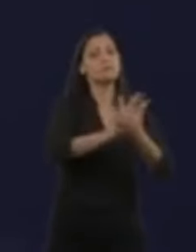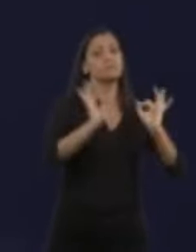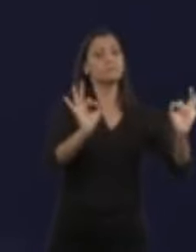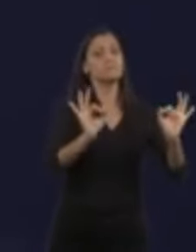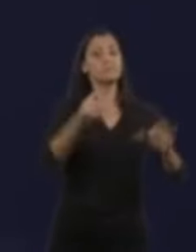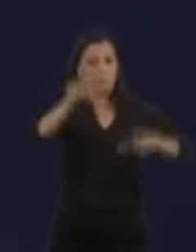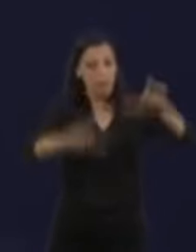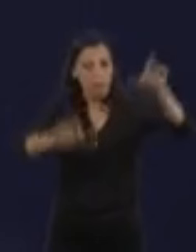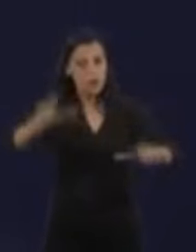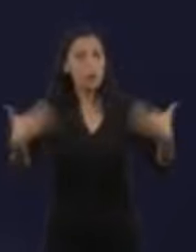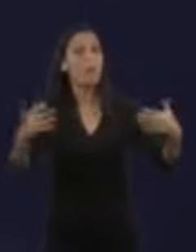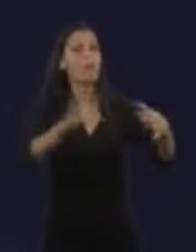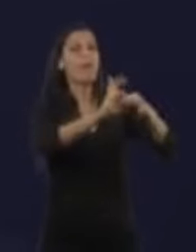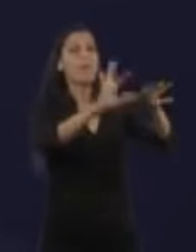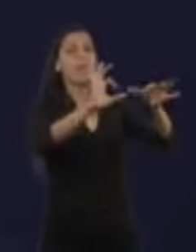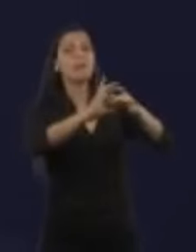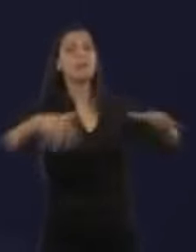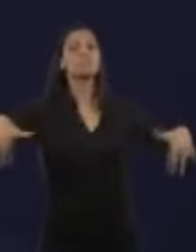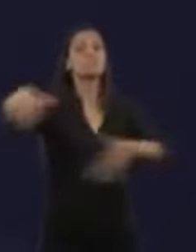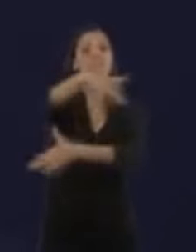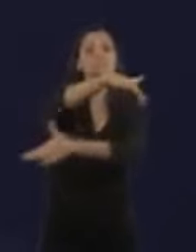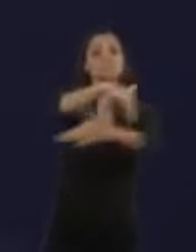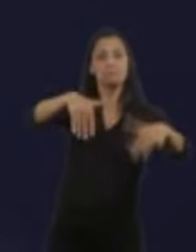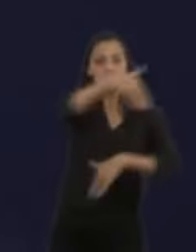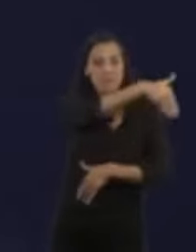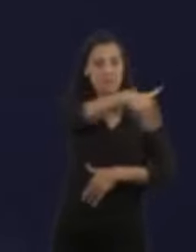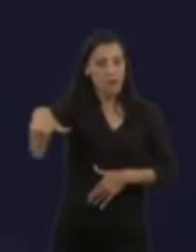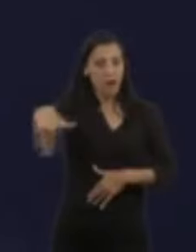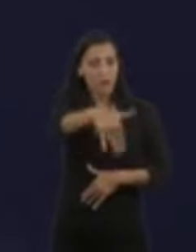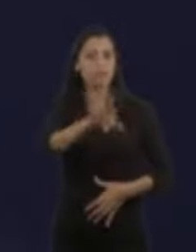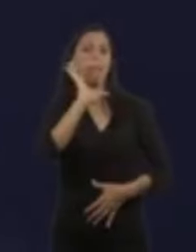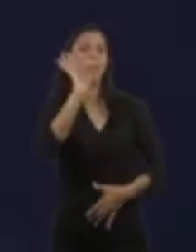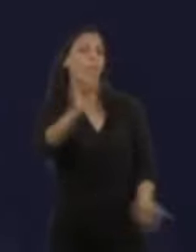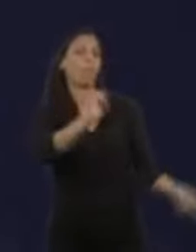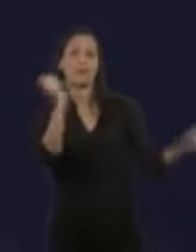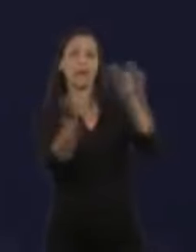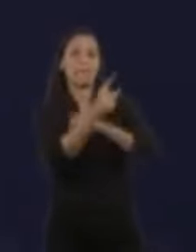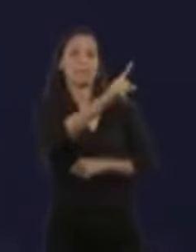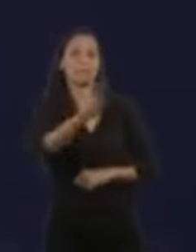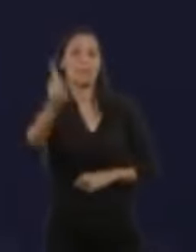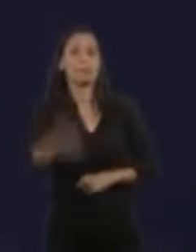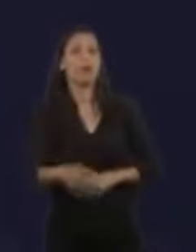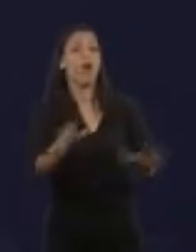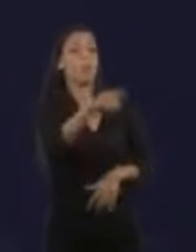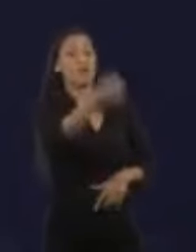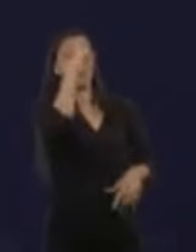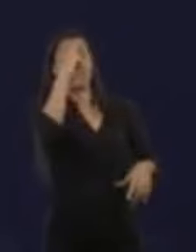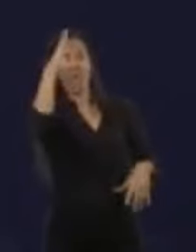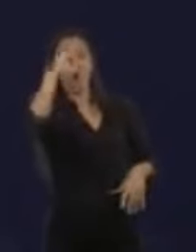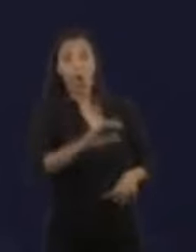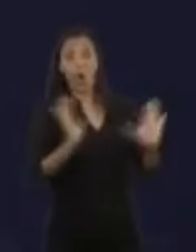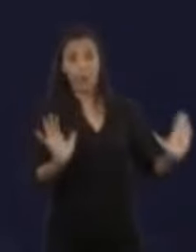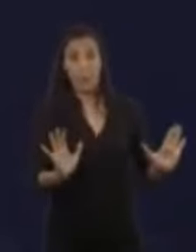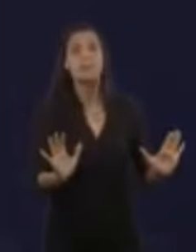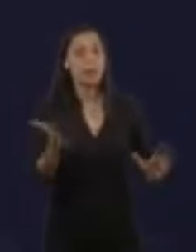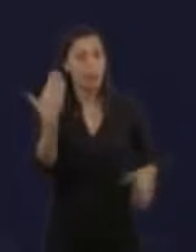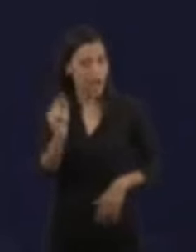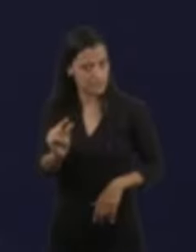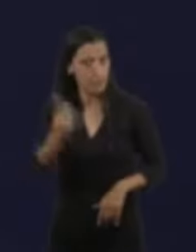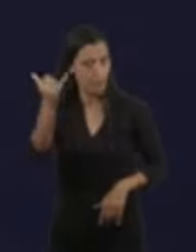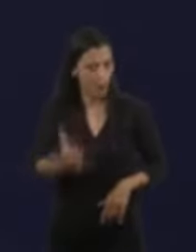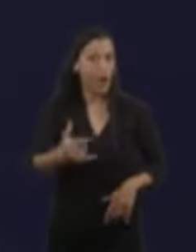puede transitar libremente por la calle lo cual es un cambio que viste que tal vez te vas olvidando pero lo cierto Es que es muy relevante que